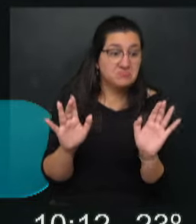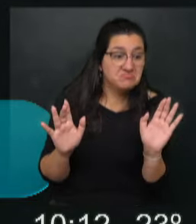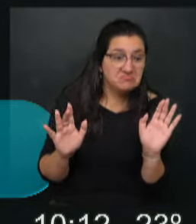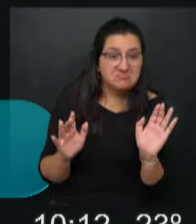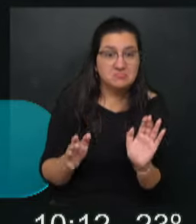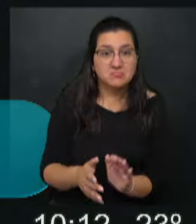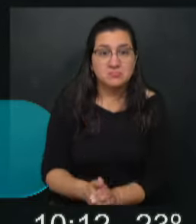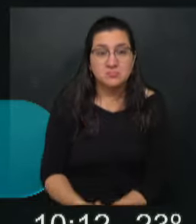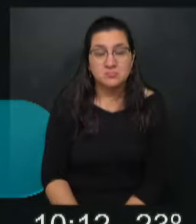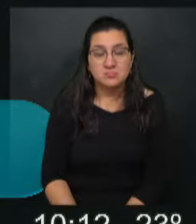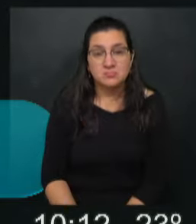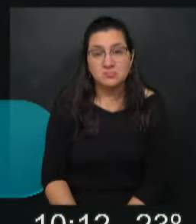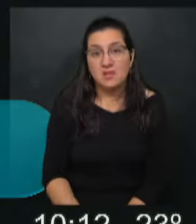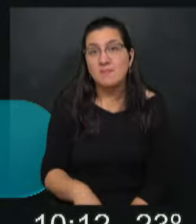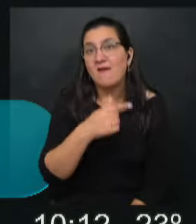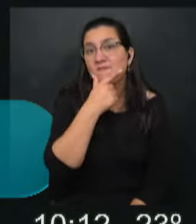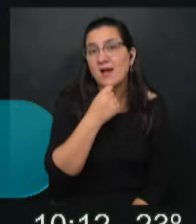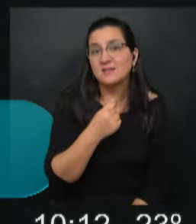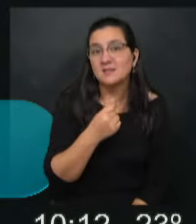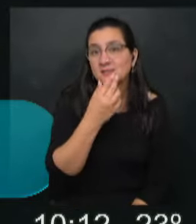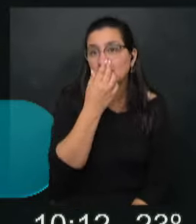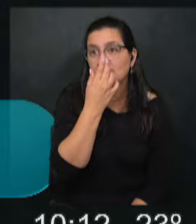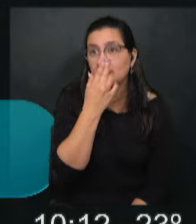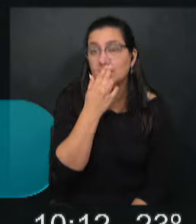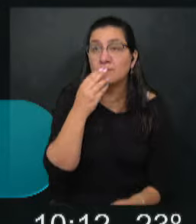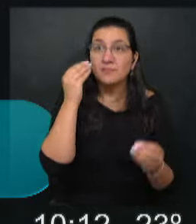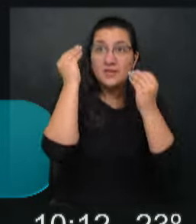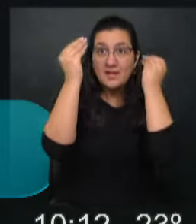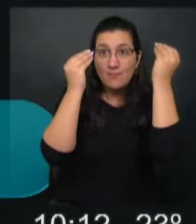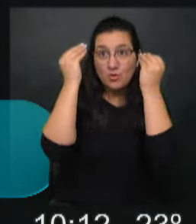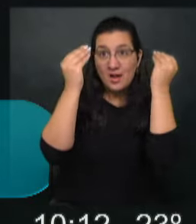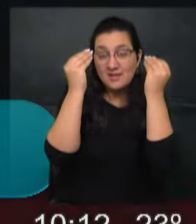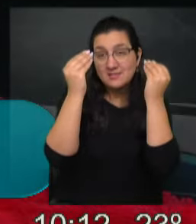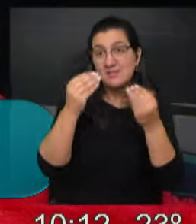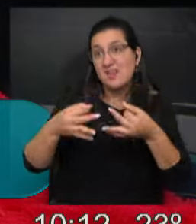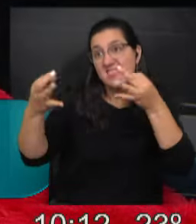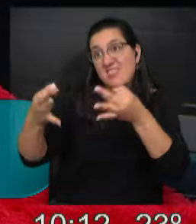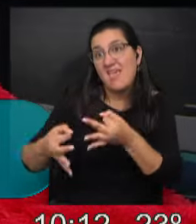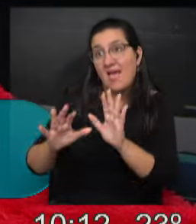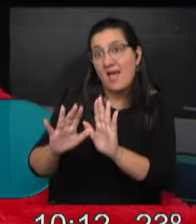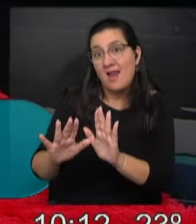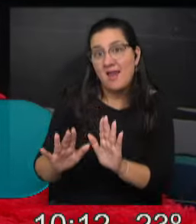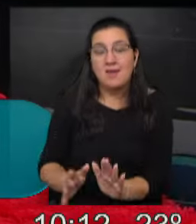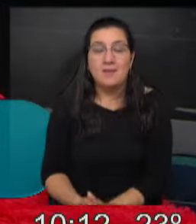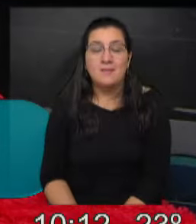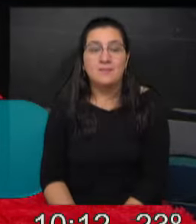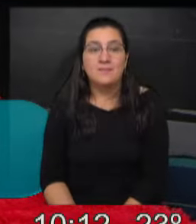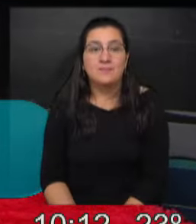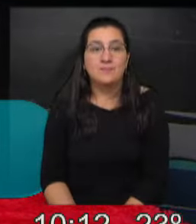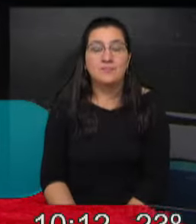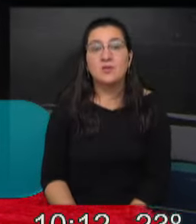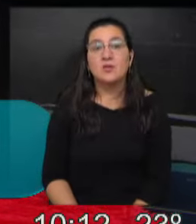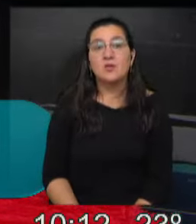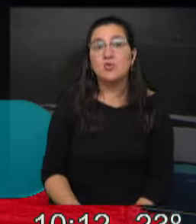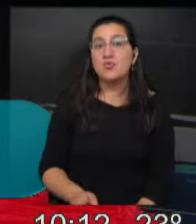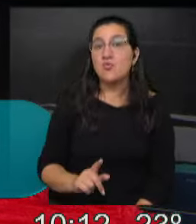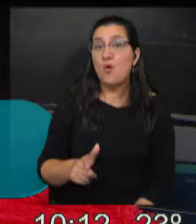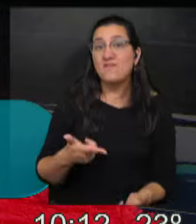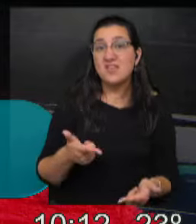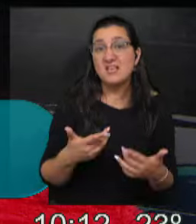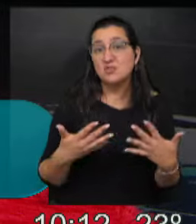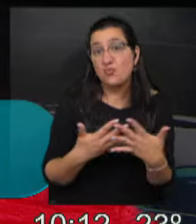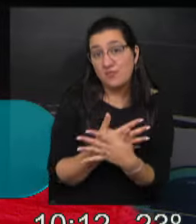consciente, digamos, es mucho más fácil enamorarse de quien corresponde o de quien te corresponda. No habría sufrimiento